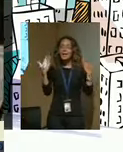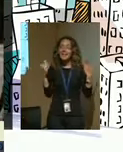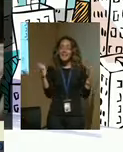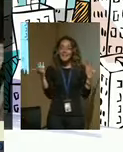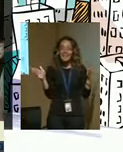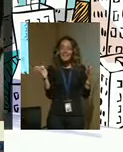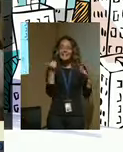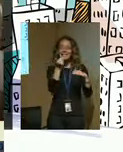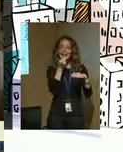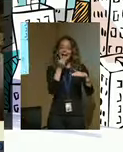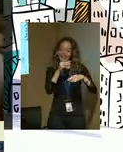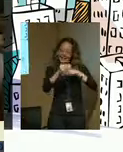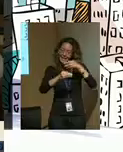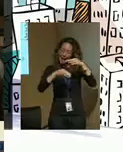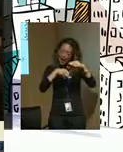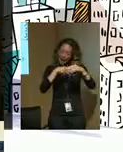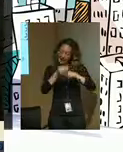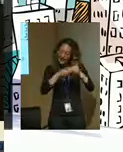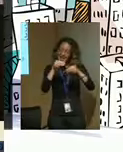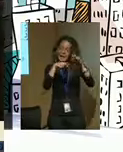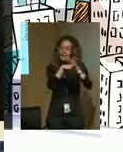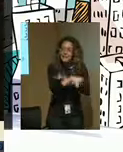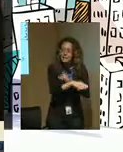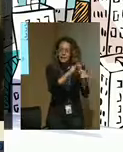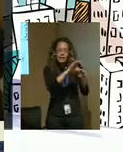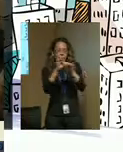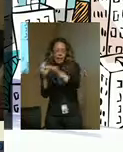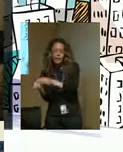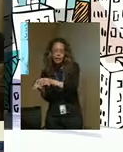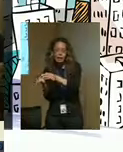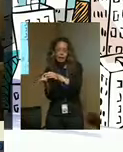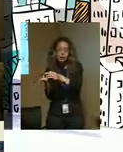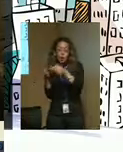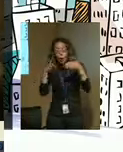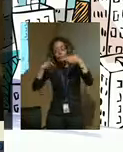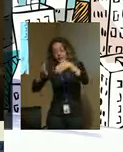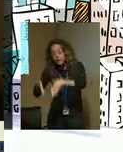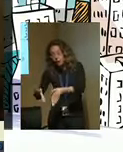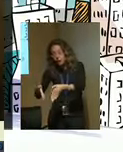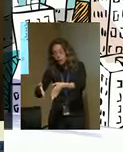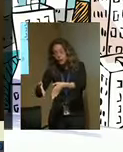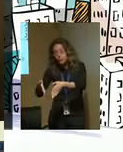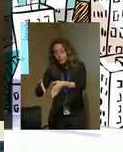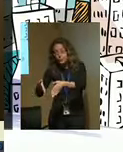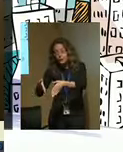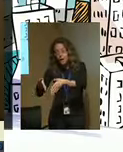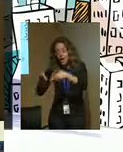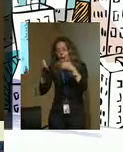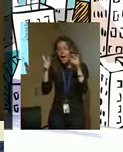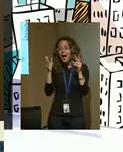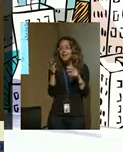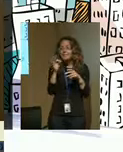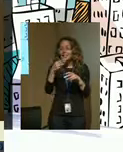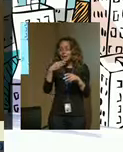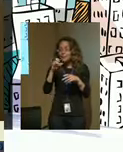las hacéis accesibles a la lectura fácil. Y va dirigida al PREDIF, porque son los